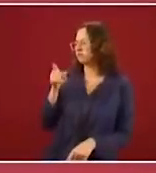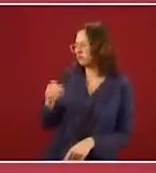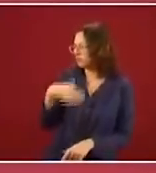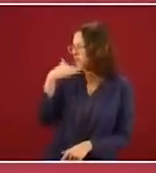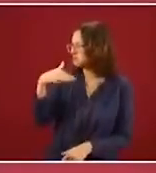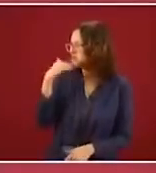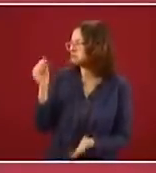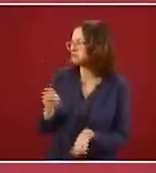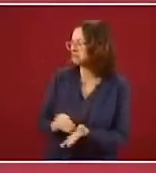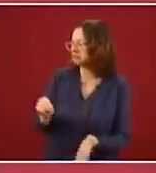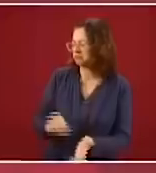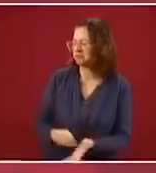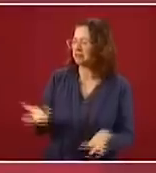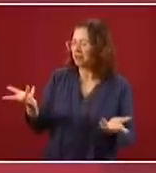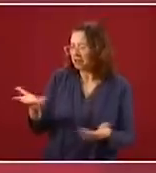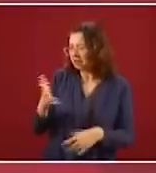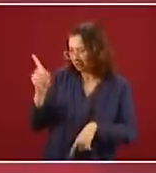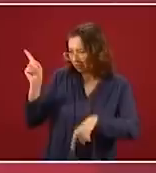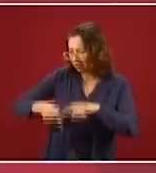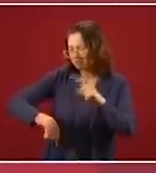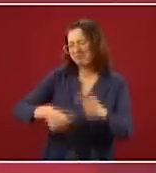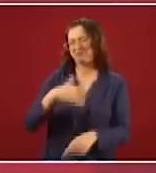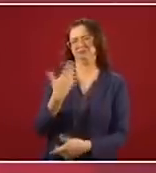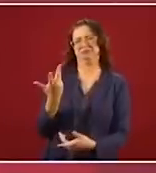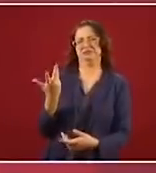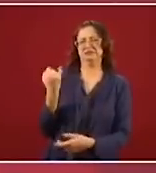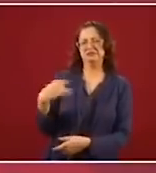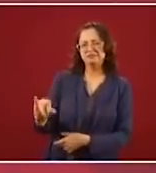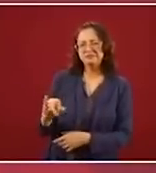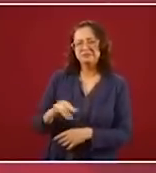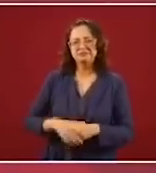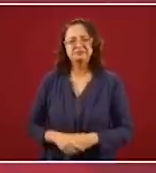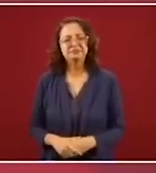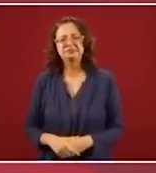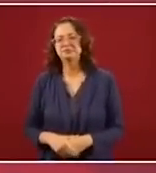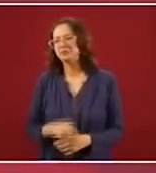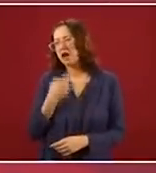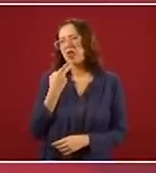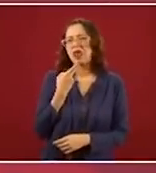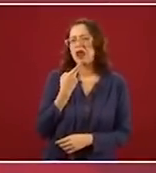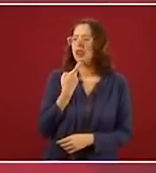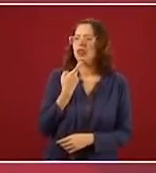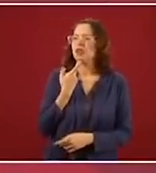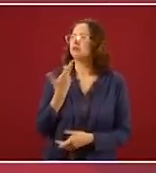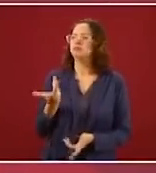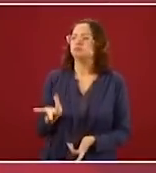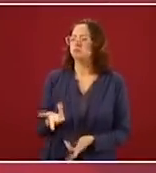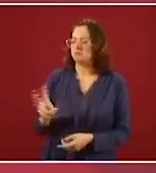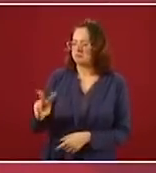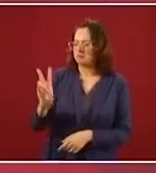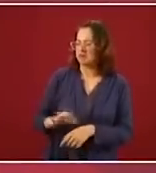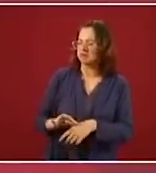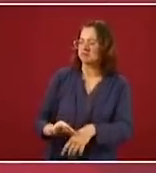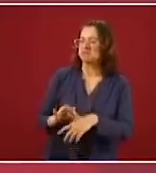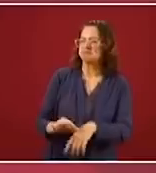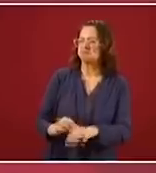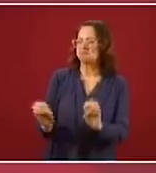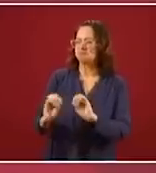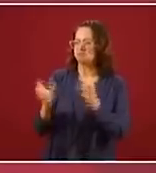no hay corrupción es puro cuento, demagogia del